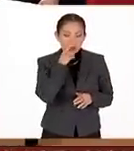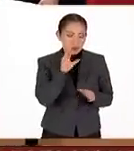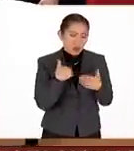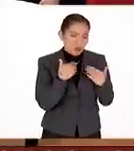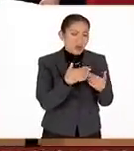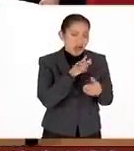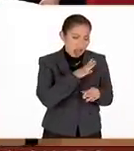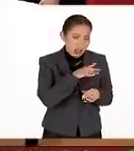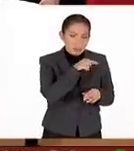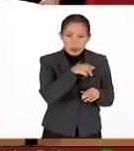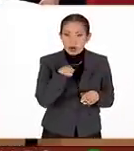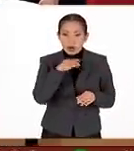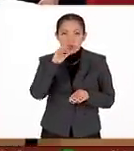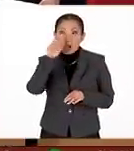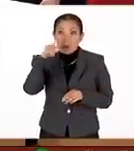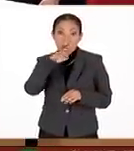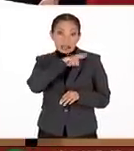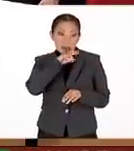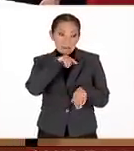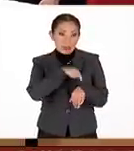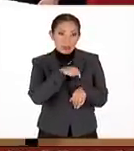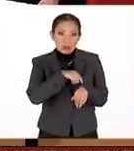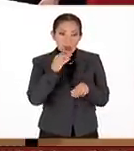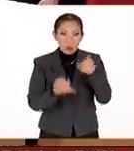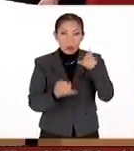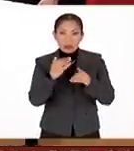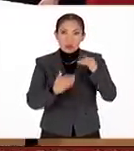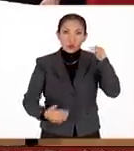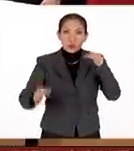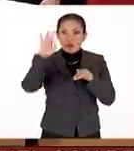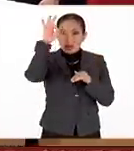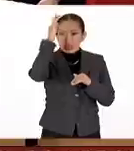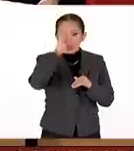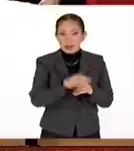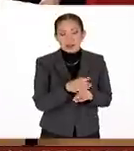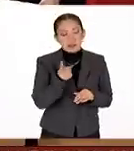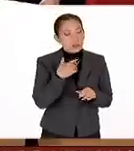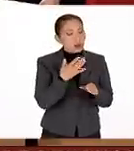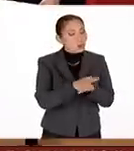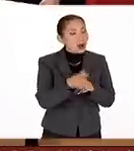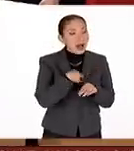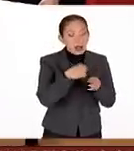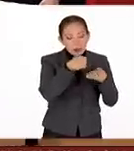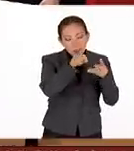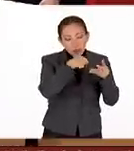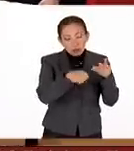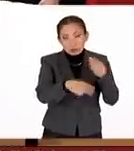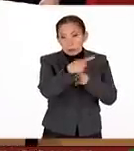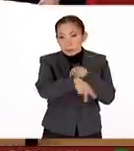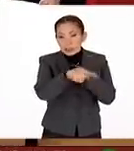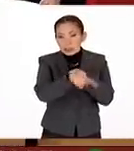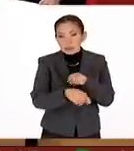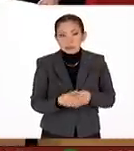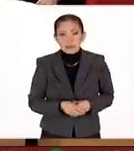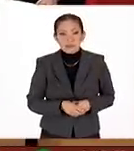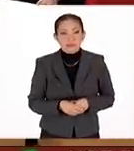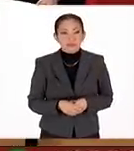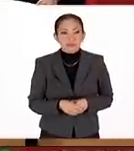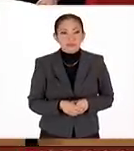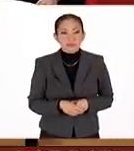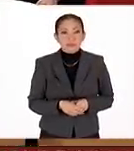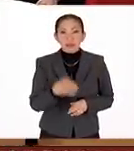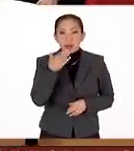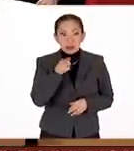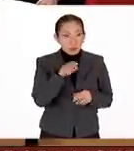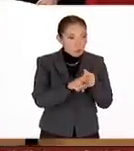manifestado magistrado Cuáles son los grandes retos que tiene el tribunal para estas elecciones Cuáles son los puntos de riesgo no habría como